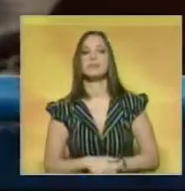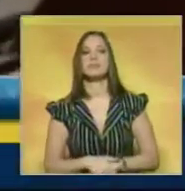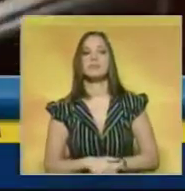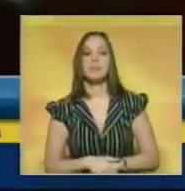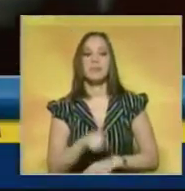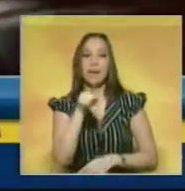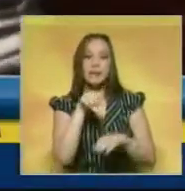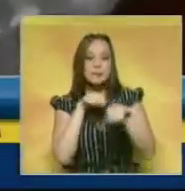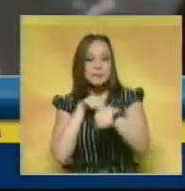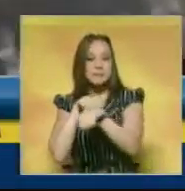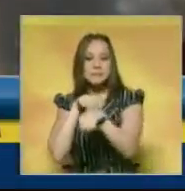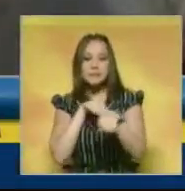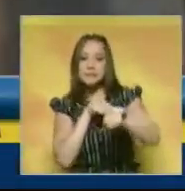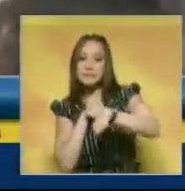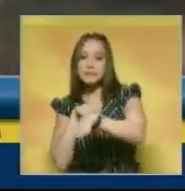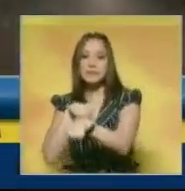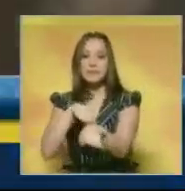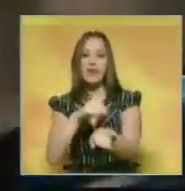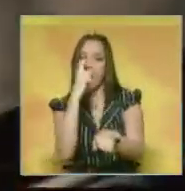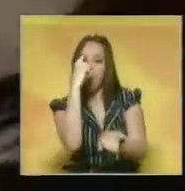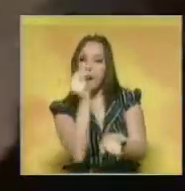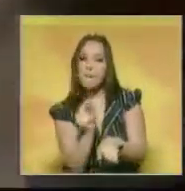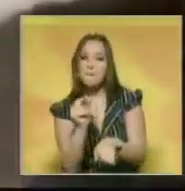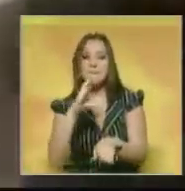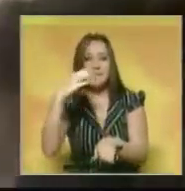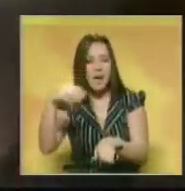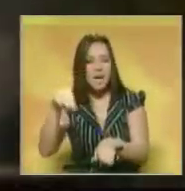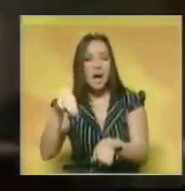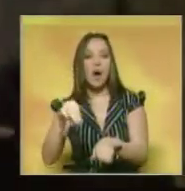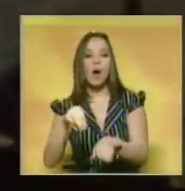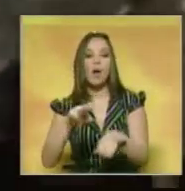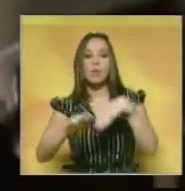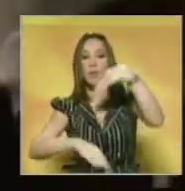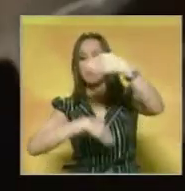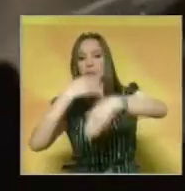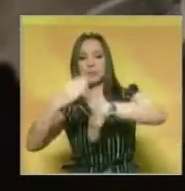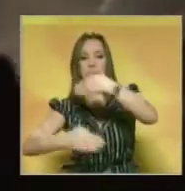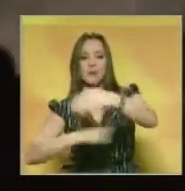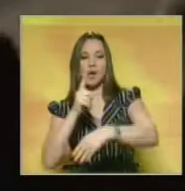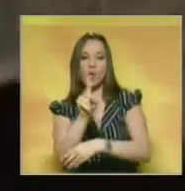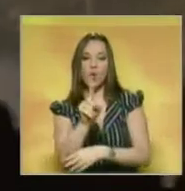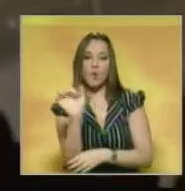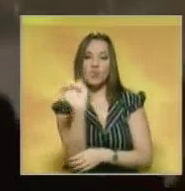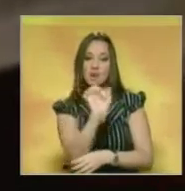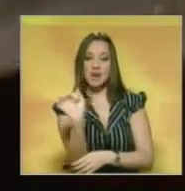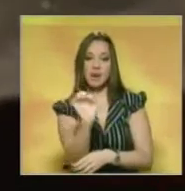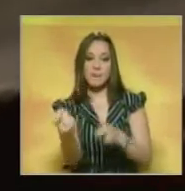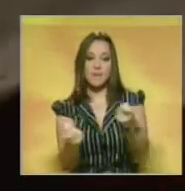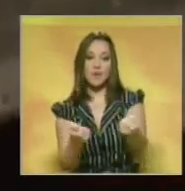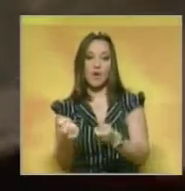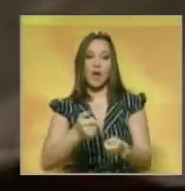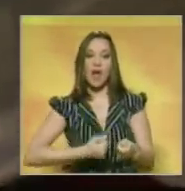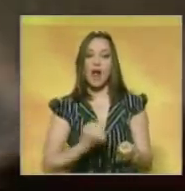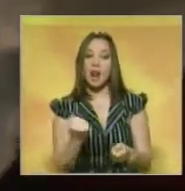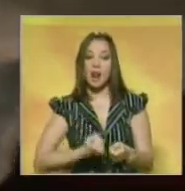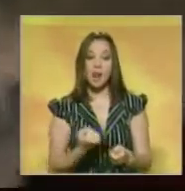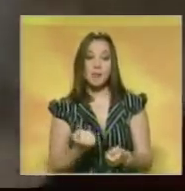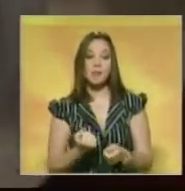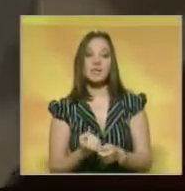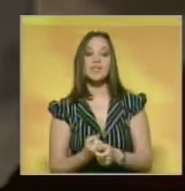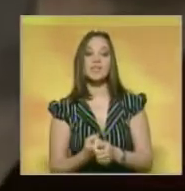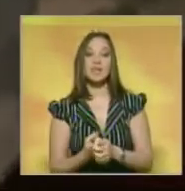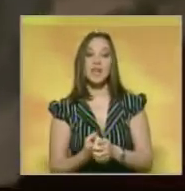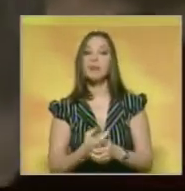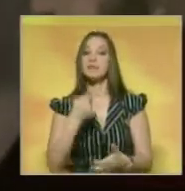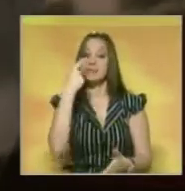Esta persecución en la vía entre Maicao y Albania, en La Guajira, terminó con el volcamiento de uno de los camiones que, según la policía, transportaba de